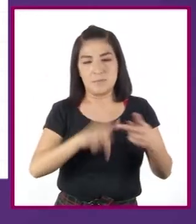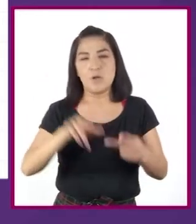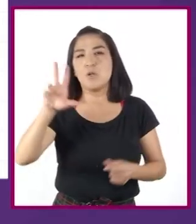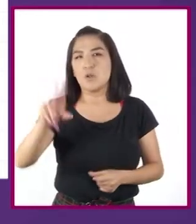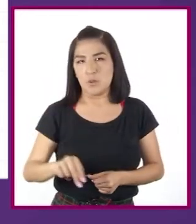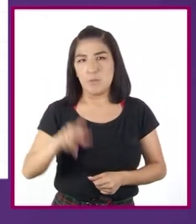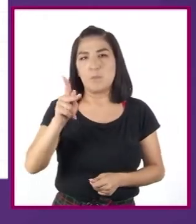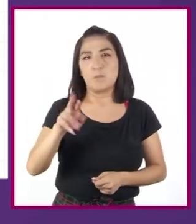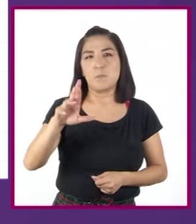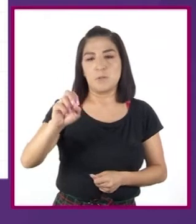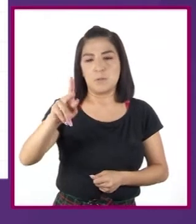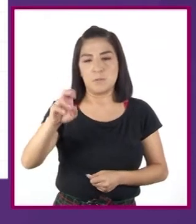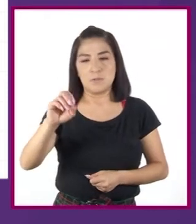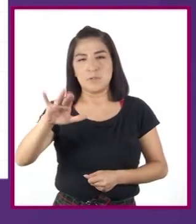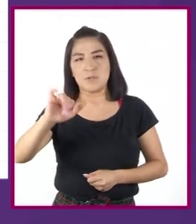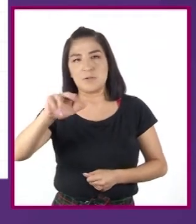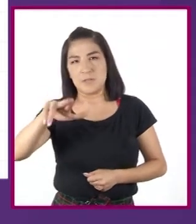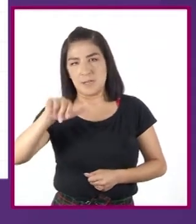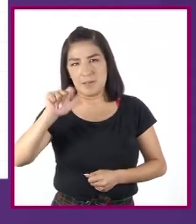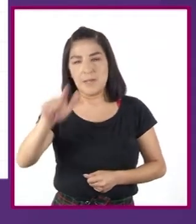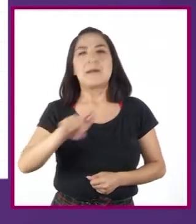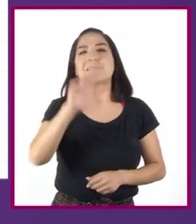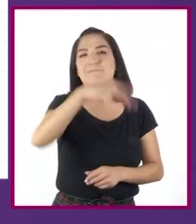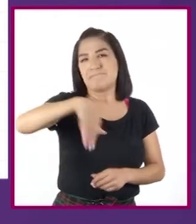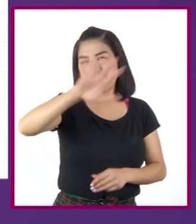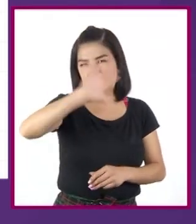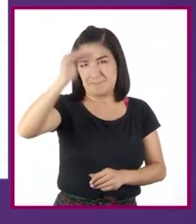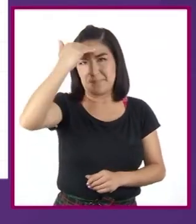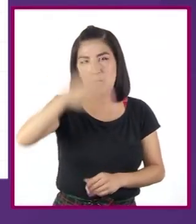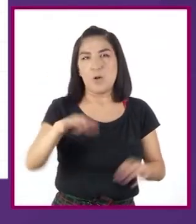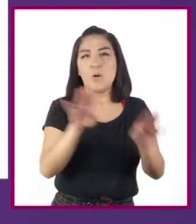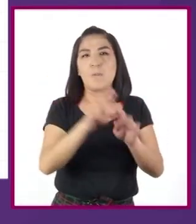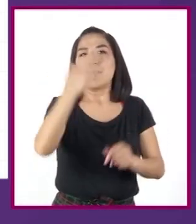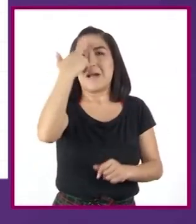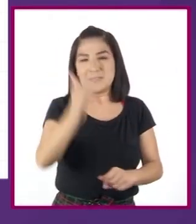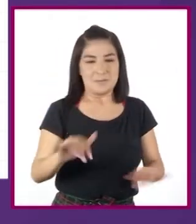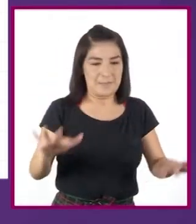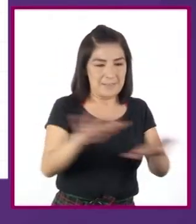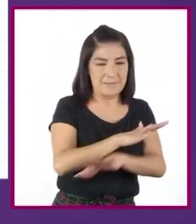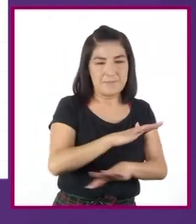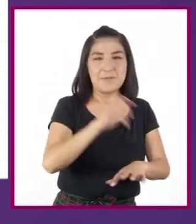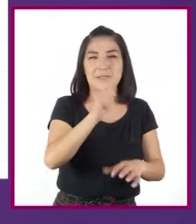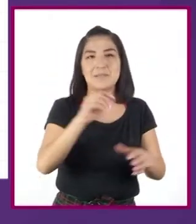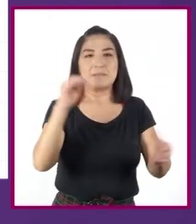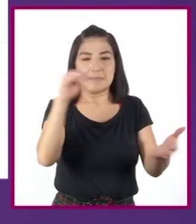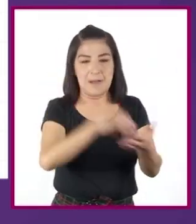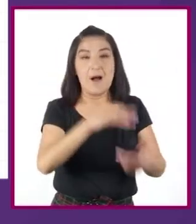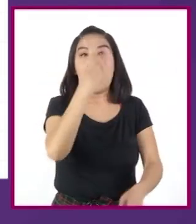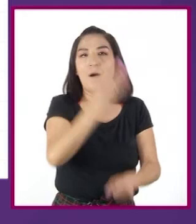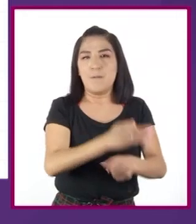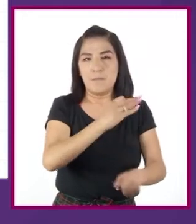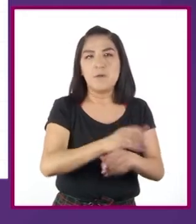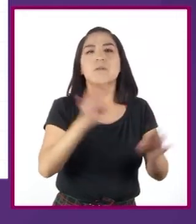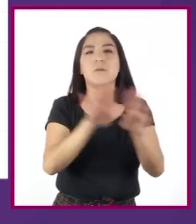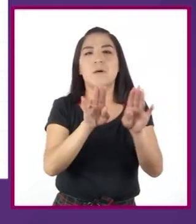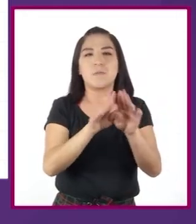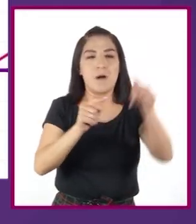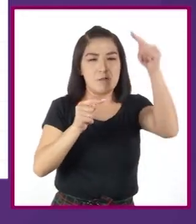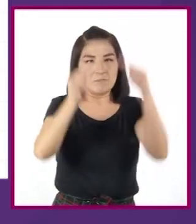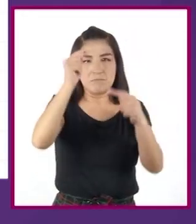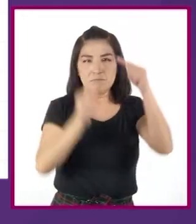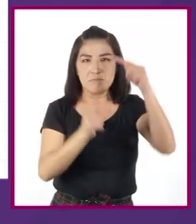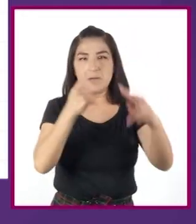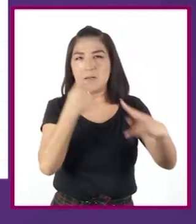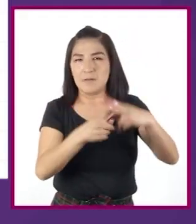la razón de cambio y aplicarla en estas funciones algebraicas. Ahora conoceremos cómo tabular,